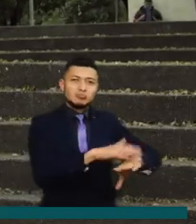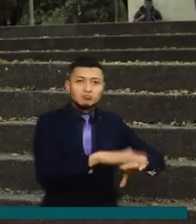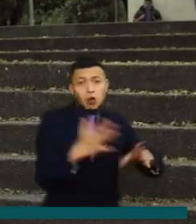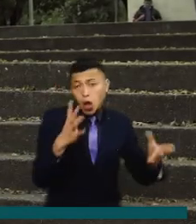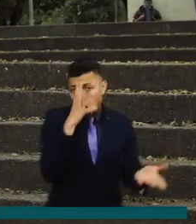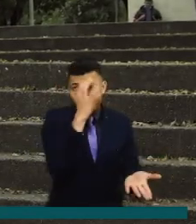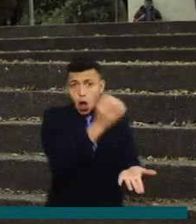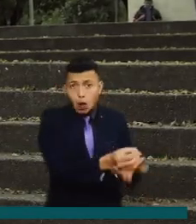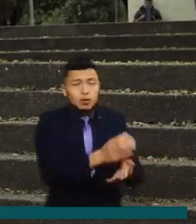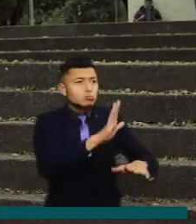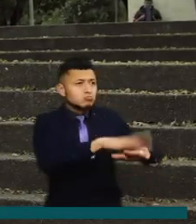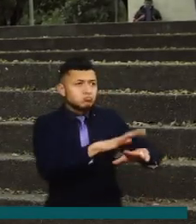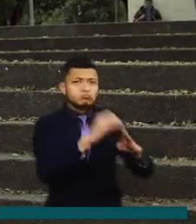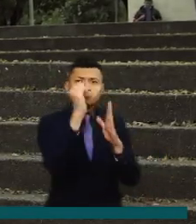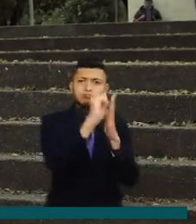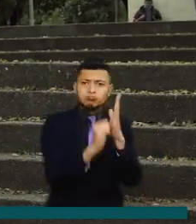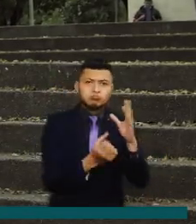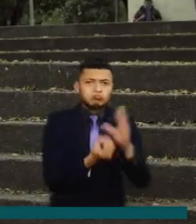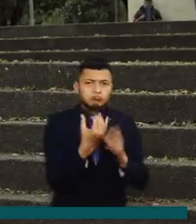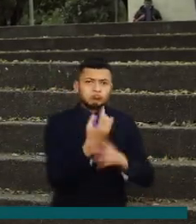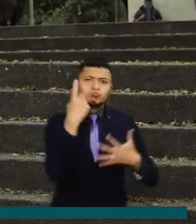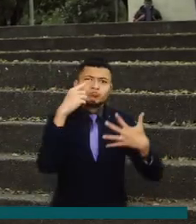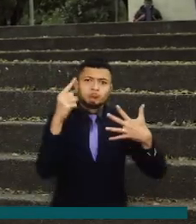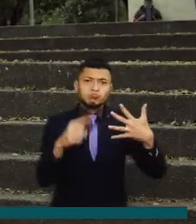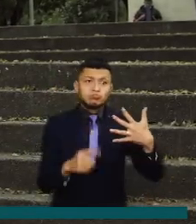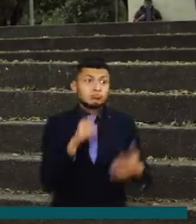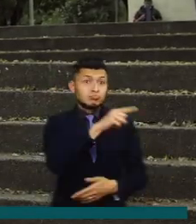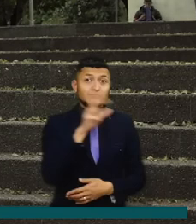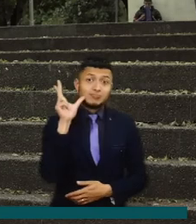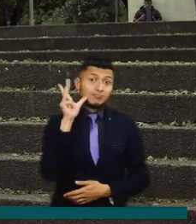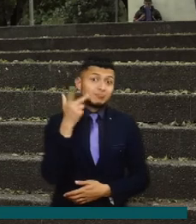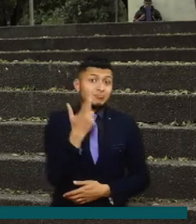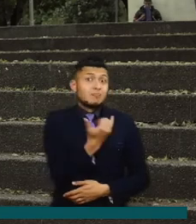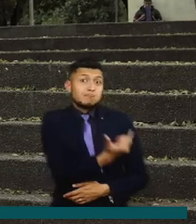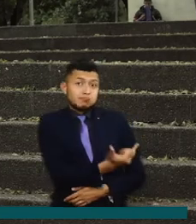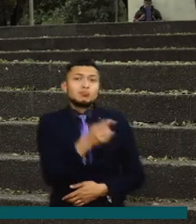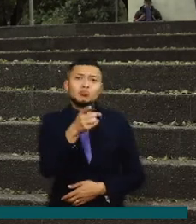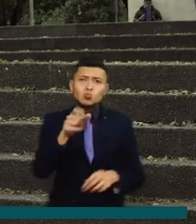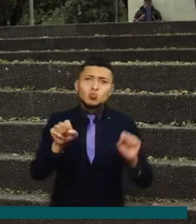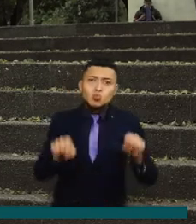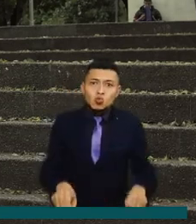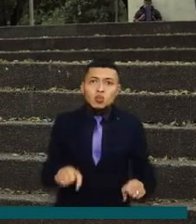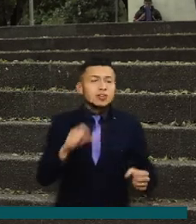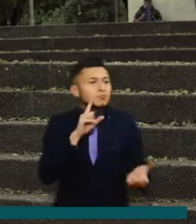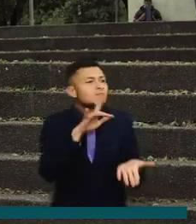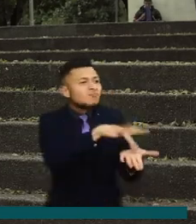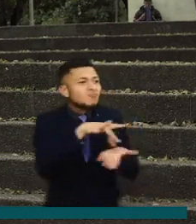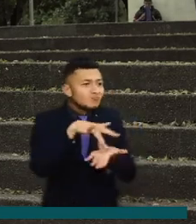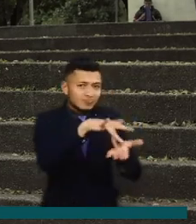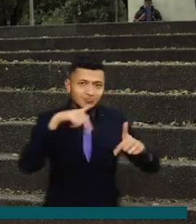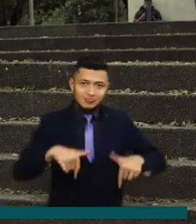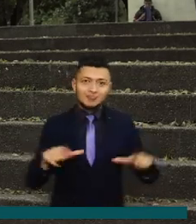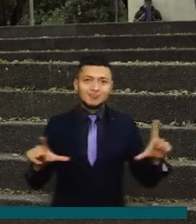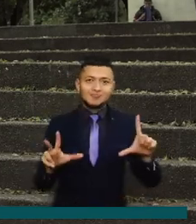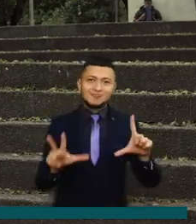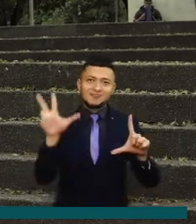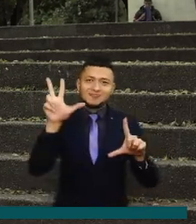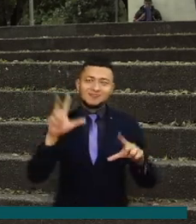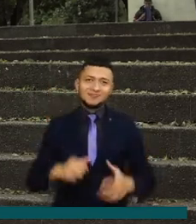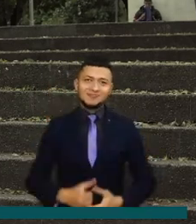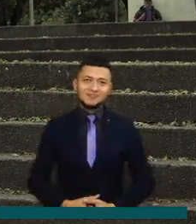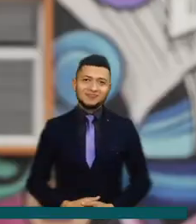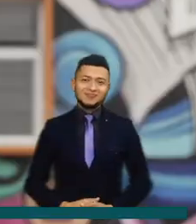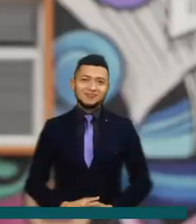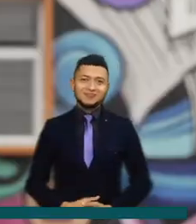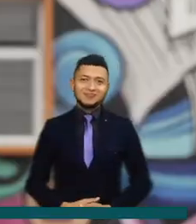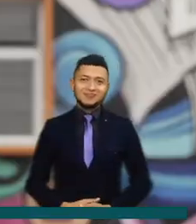inquietudes o simplemente dar su opinión sobre las diferentes producciones. De la mano de Cristian Briceño, usted podrá ser parte de lo que hacemos en el 13.